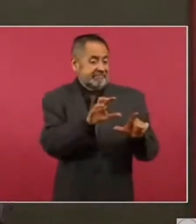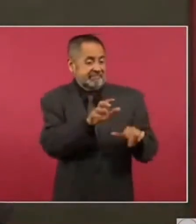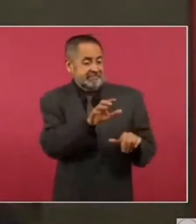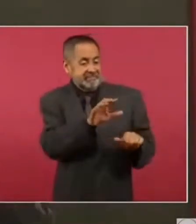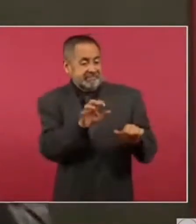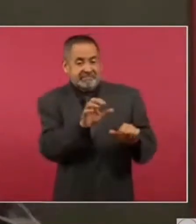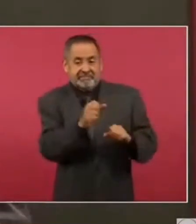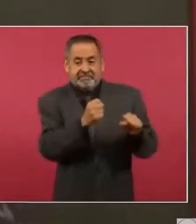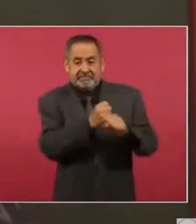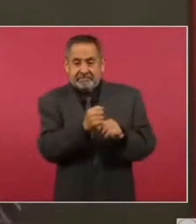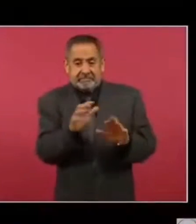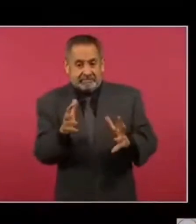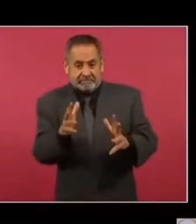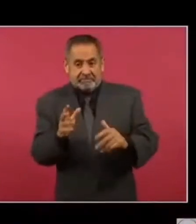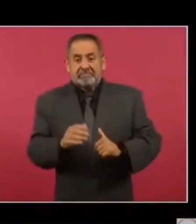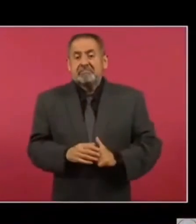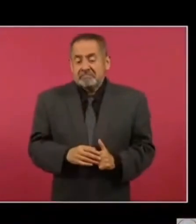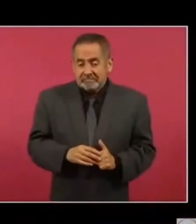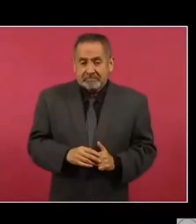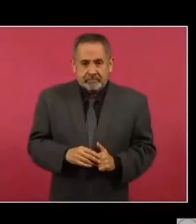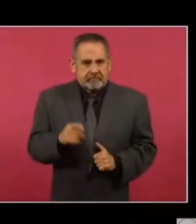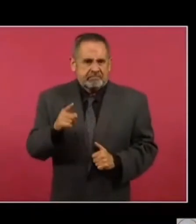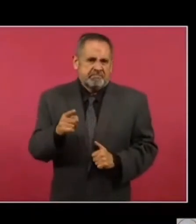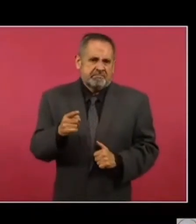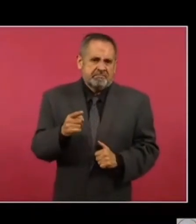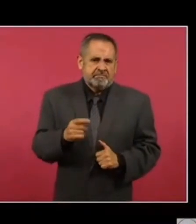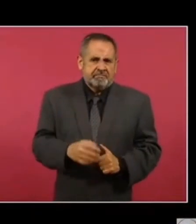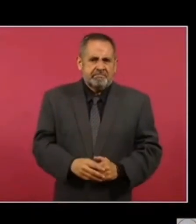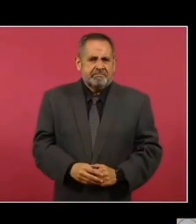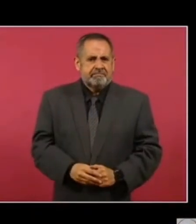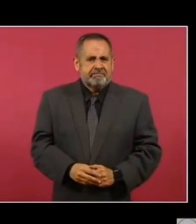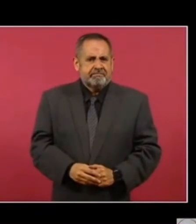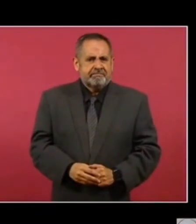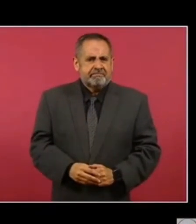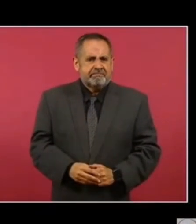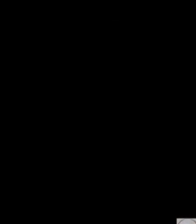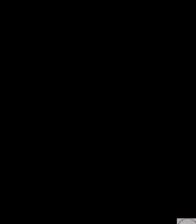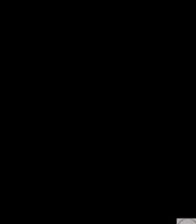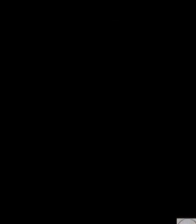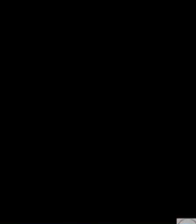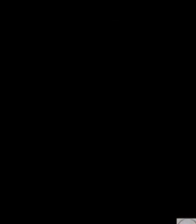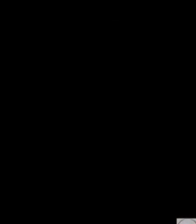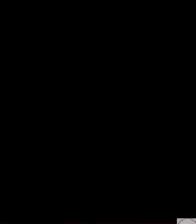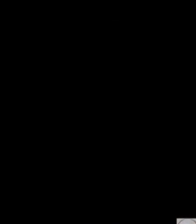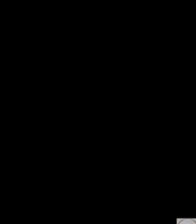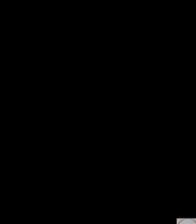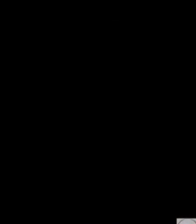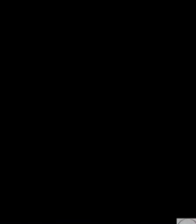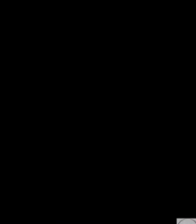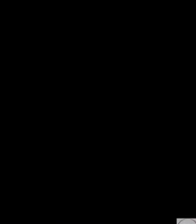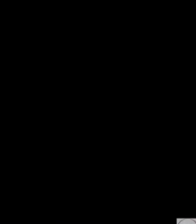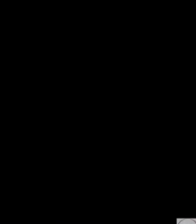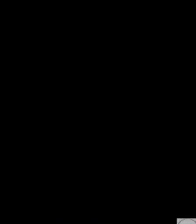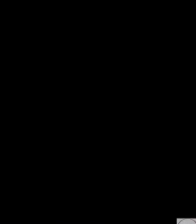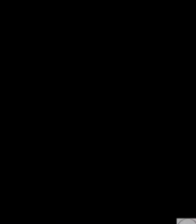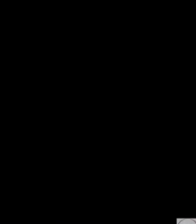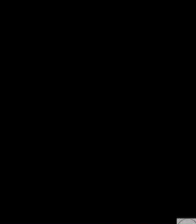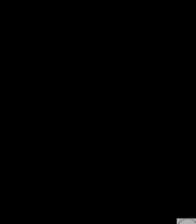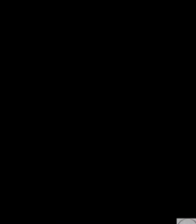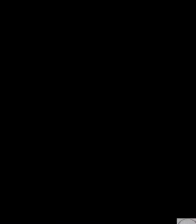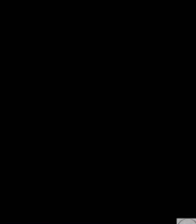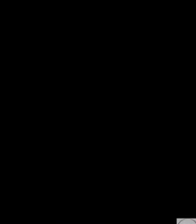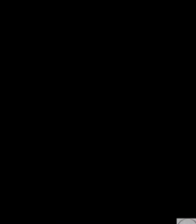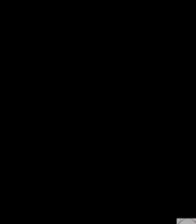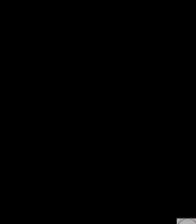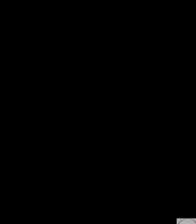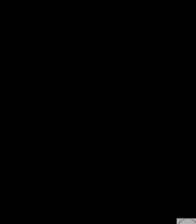que nos habla de la enorme destreza de esta que ha llamado el presidente la cultura madre, es